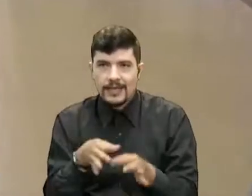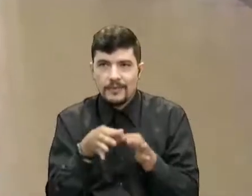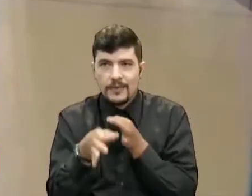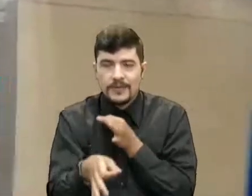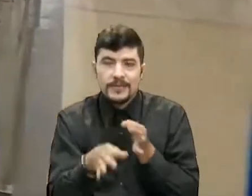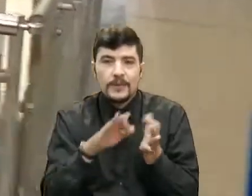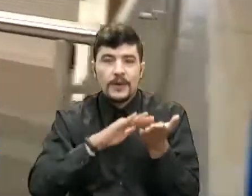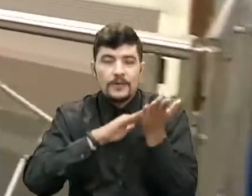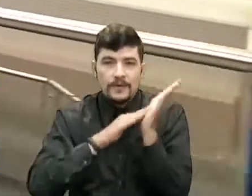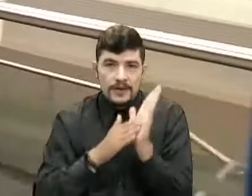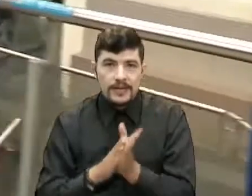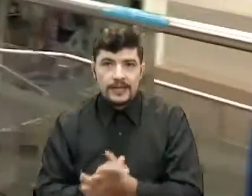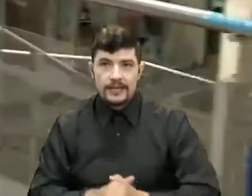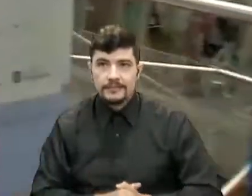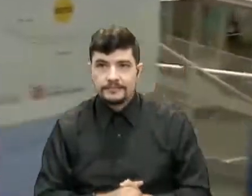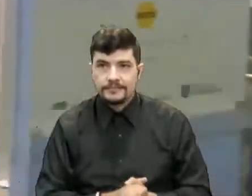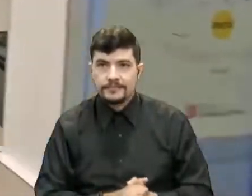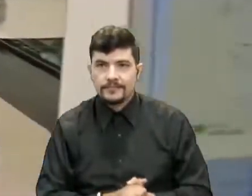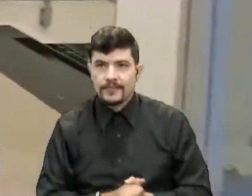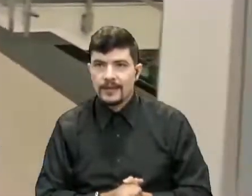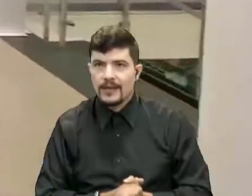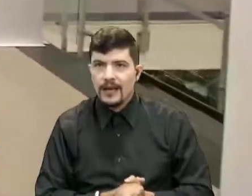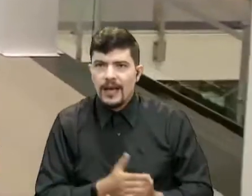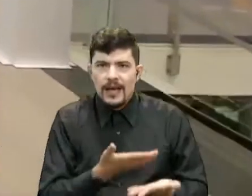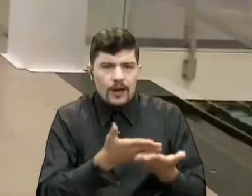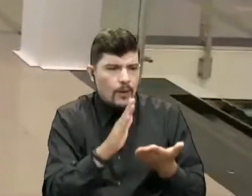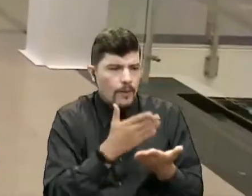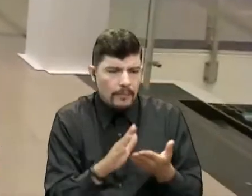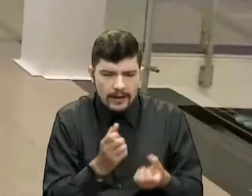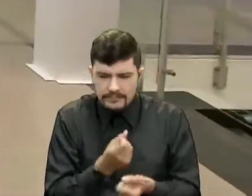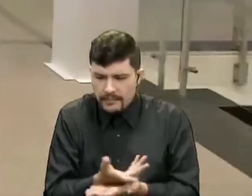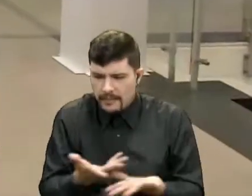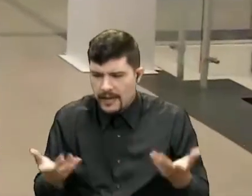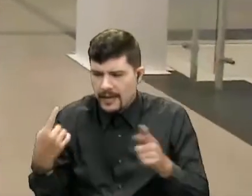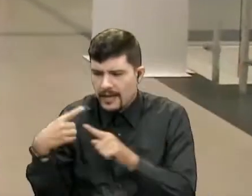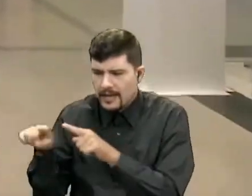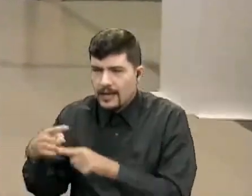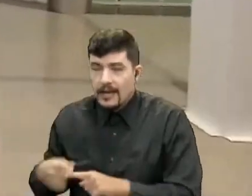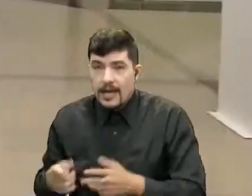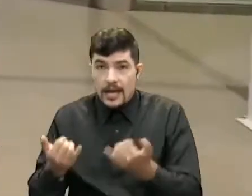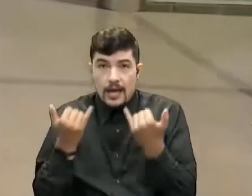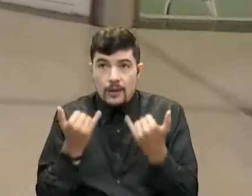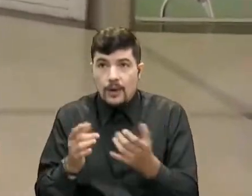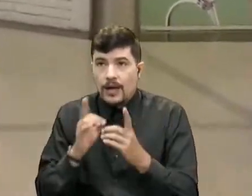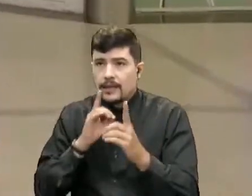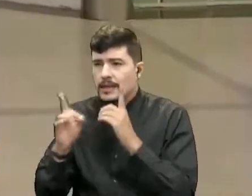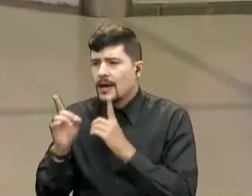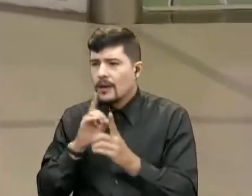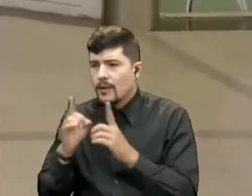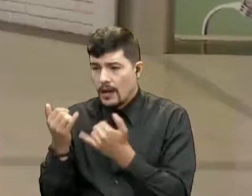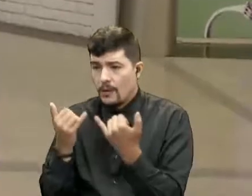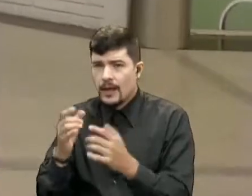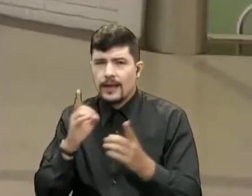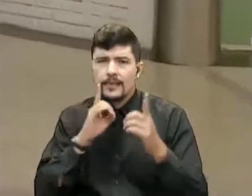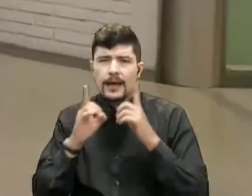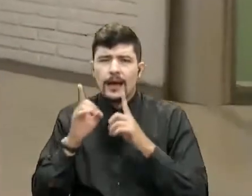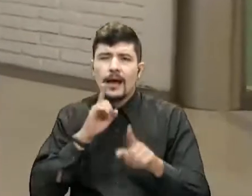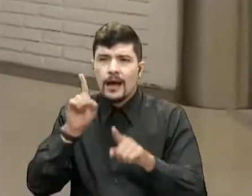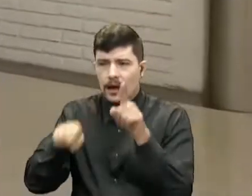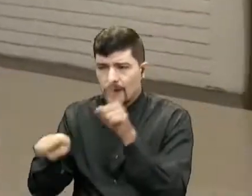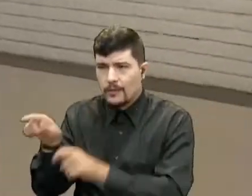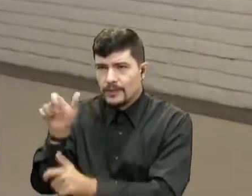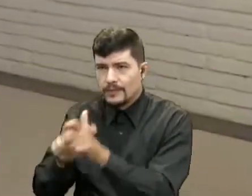el amor y la amistad, a comprar sus detalles también para cada uno de sus seres queridos. Vamos a dialogar con personas que están en estos momentos